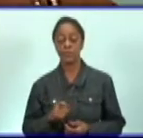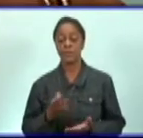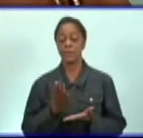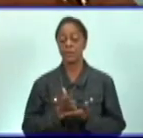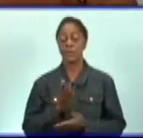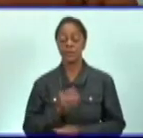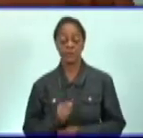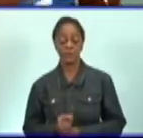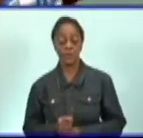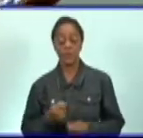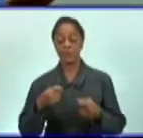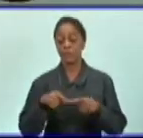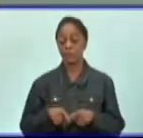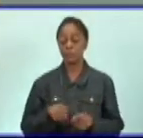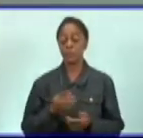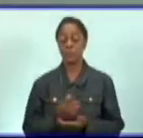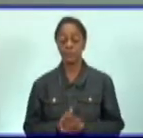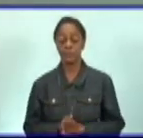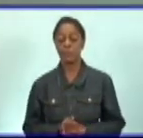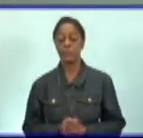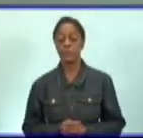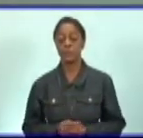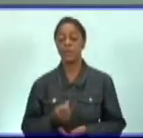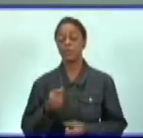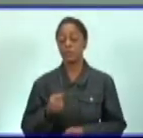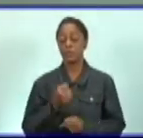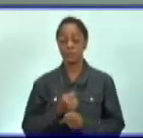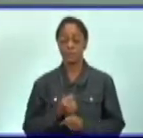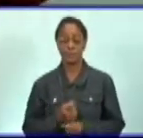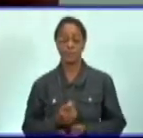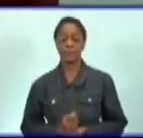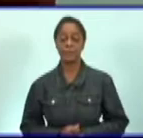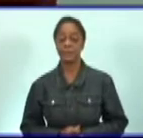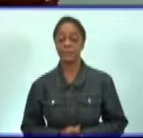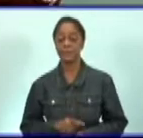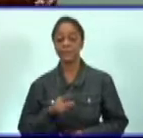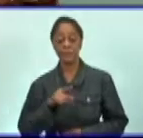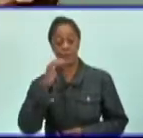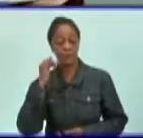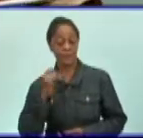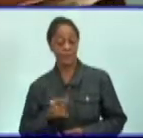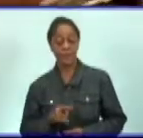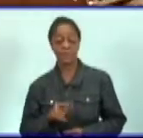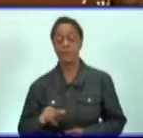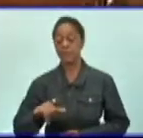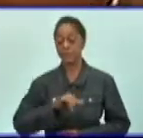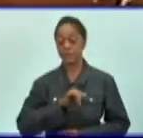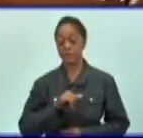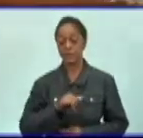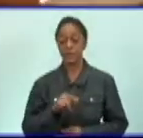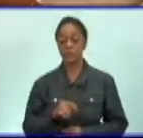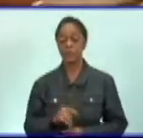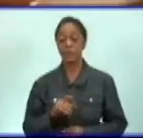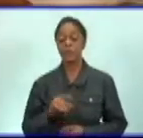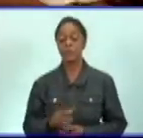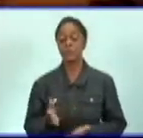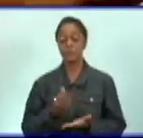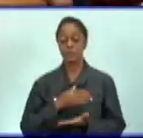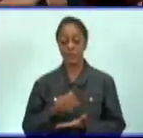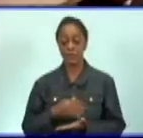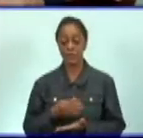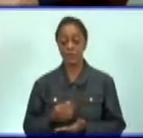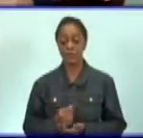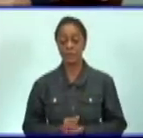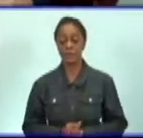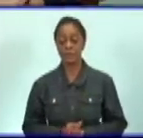escolares acompañado de su cuaderno de trabajo. Asimismo, también estarán sus libretas,